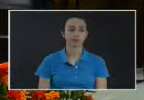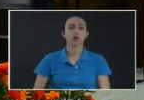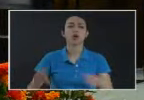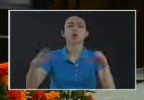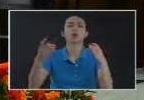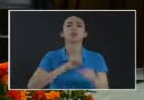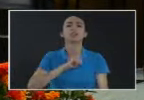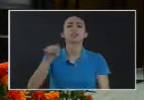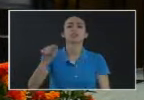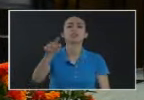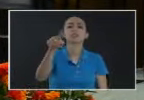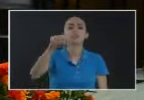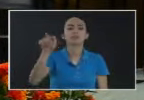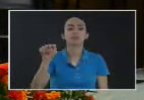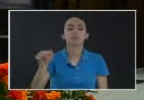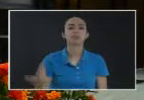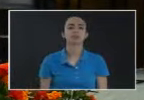¿Cómo estamos?